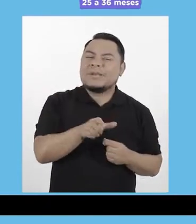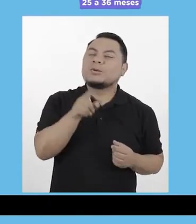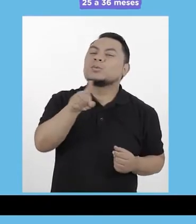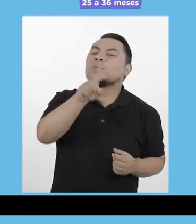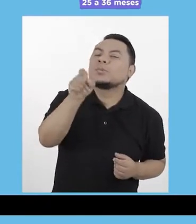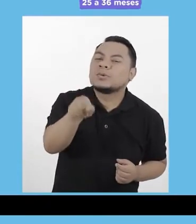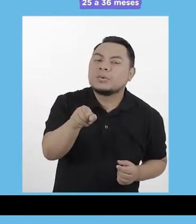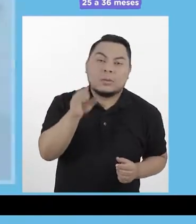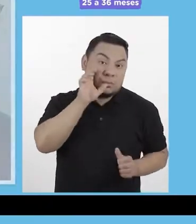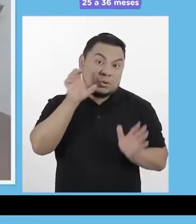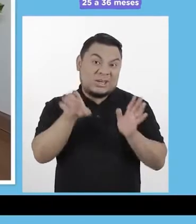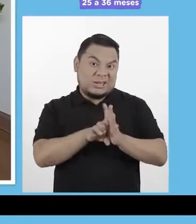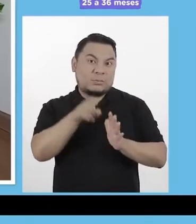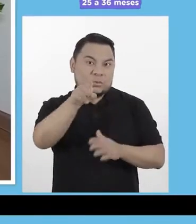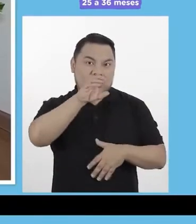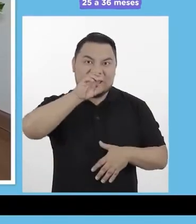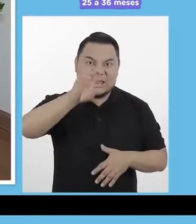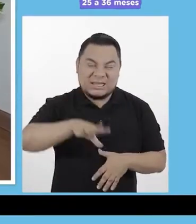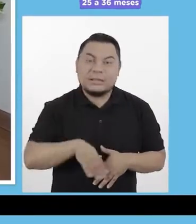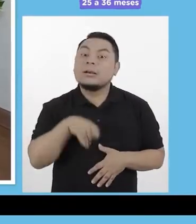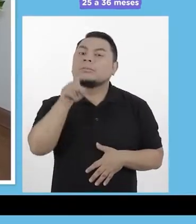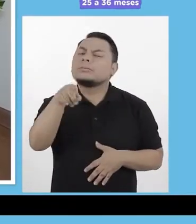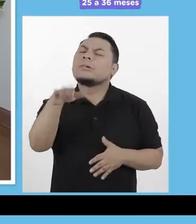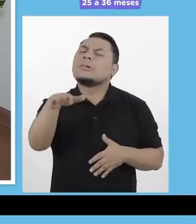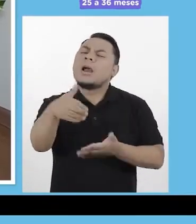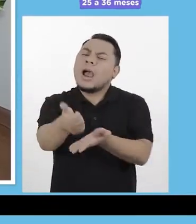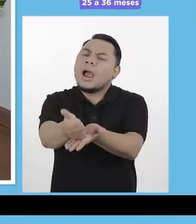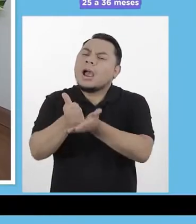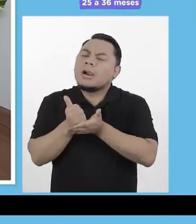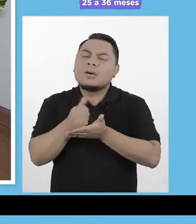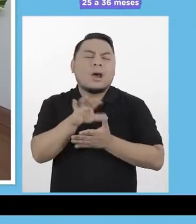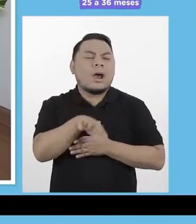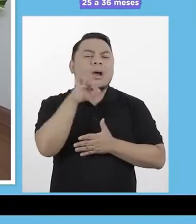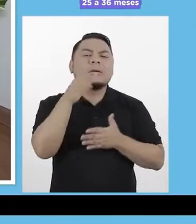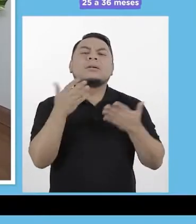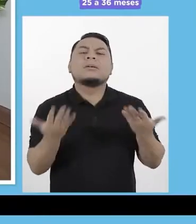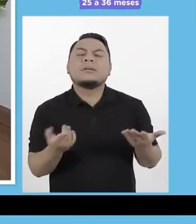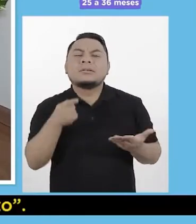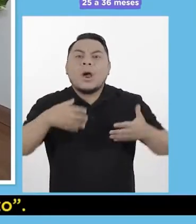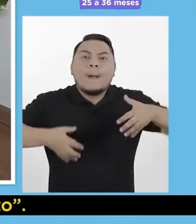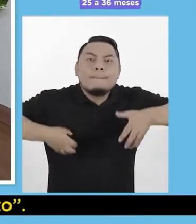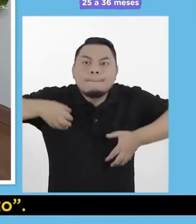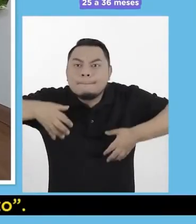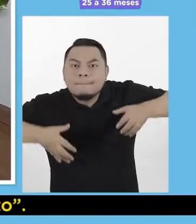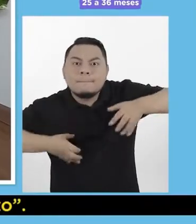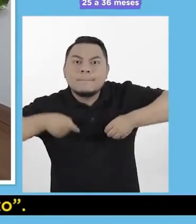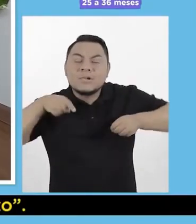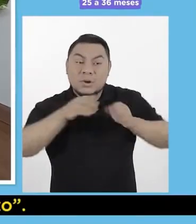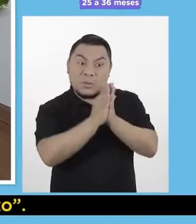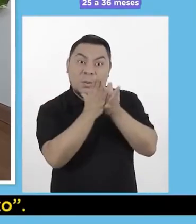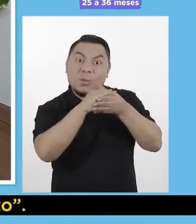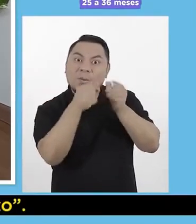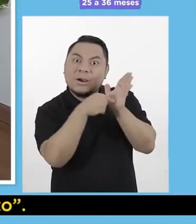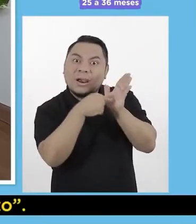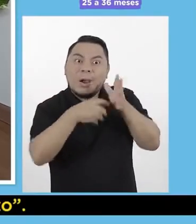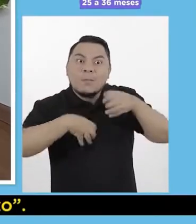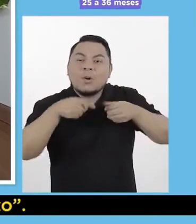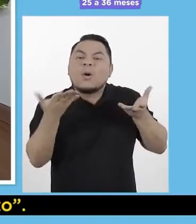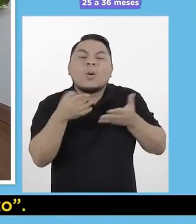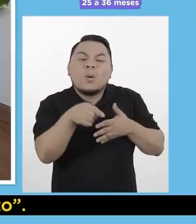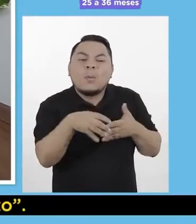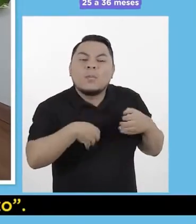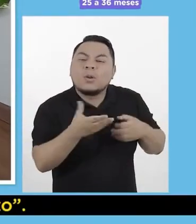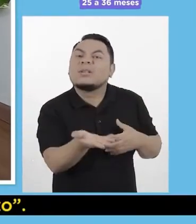la historia. Dile, por ejemplo, ayúdame a encontrar un mono como el mono